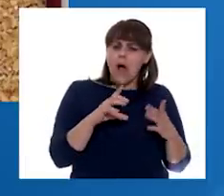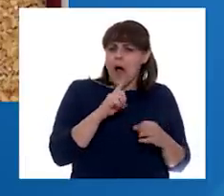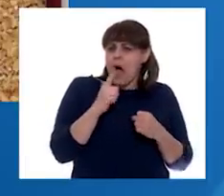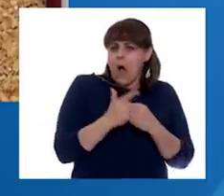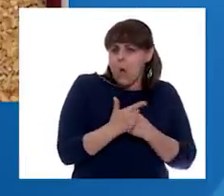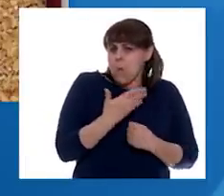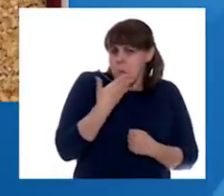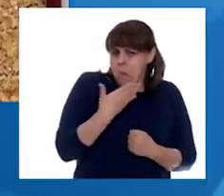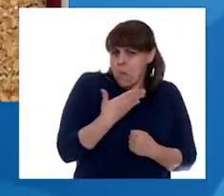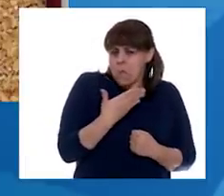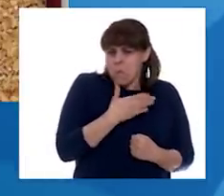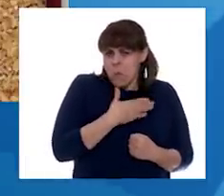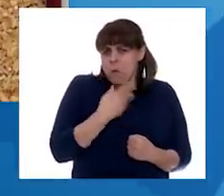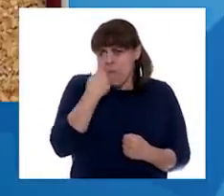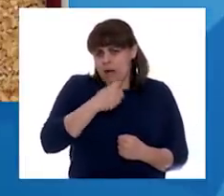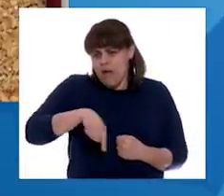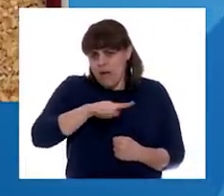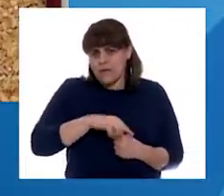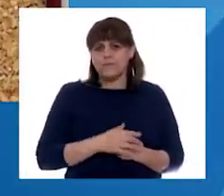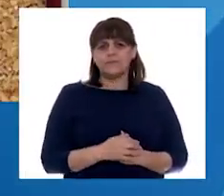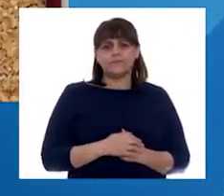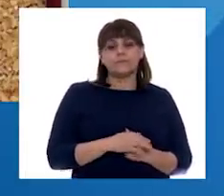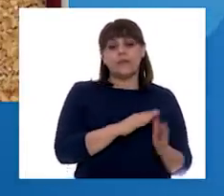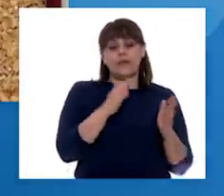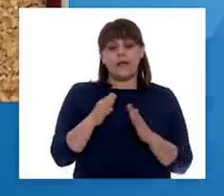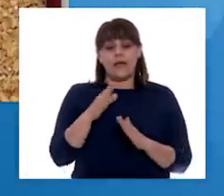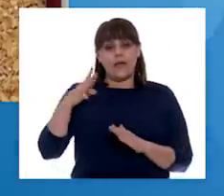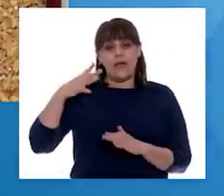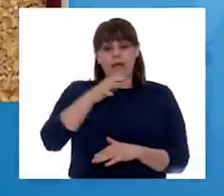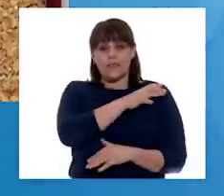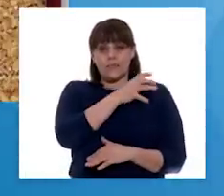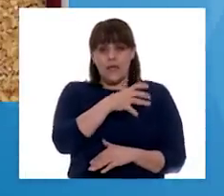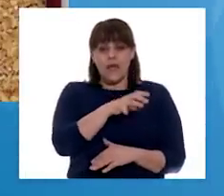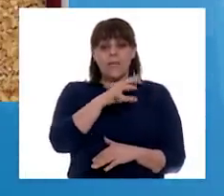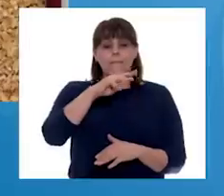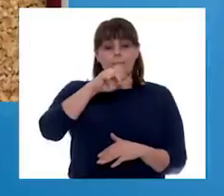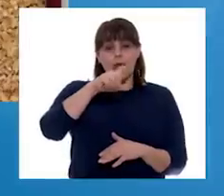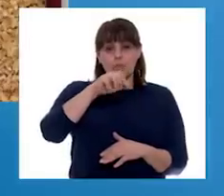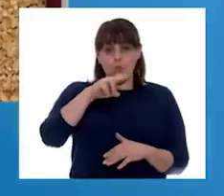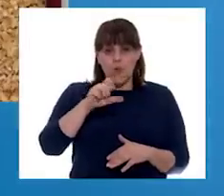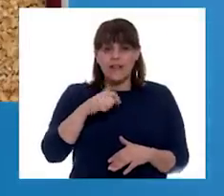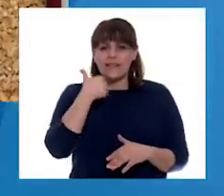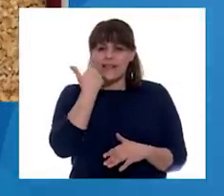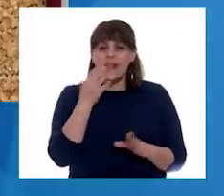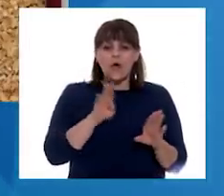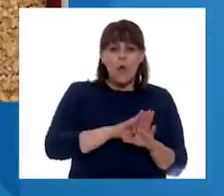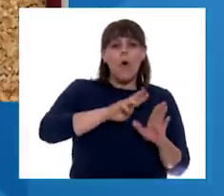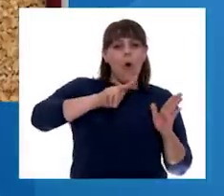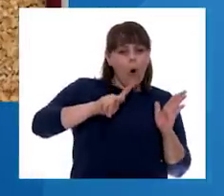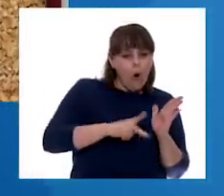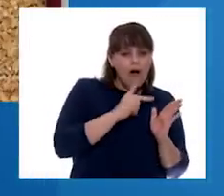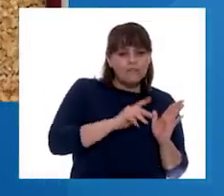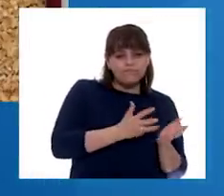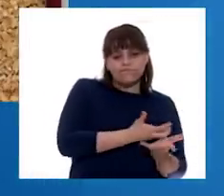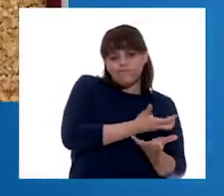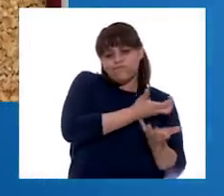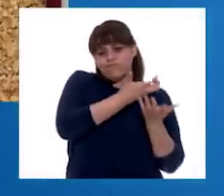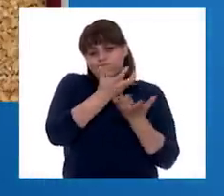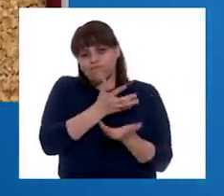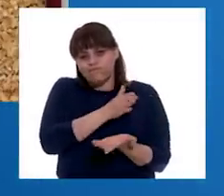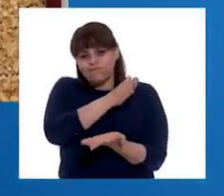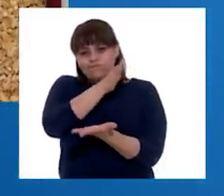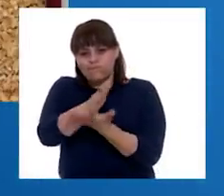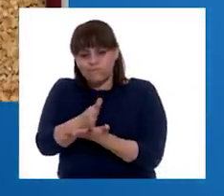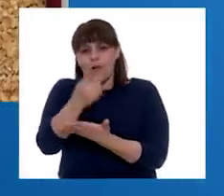en la región. El general Manuel Mier y Terán trataría de evitar una inminente colonización, repoblando la región e iniciando el cobro de